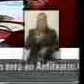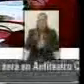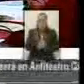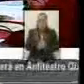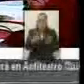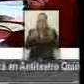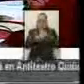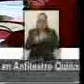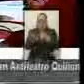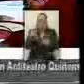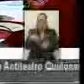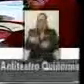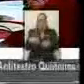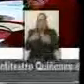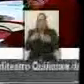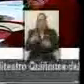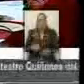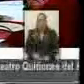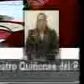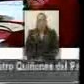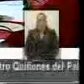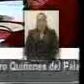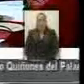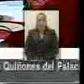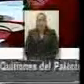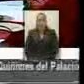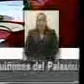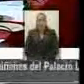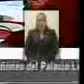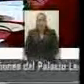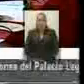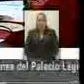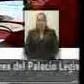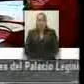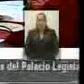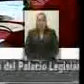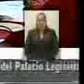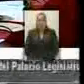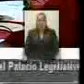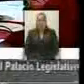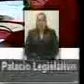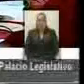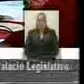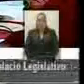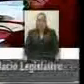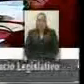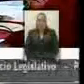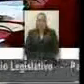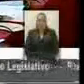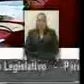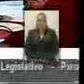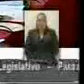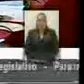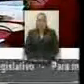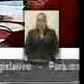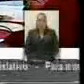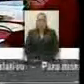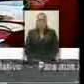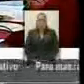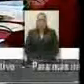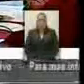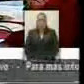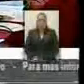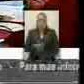que acaban de llegar a la política y quieren llegar al poder, presidente? Esa es la gran diferencia. Yo no acepto, presidente, que me digan a mí que estoy antitrabajador. Al